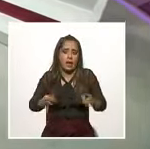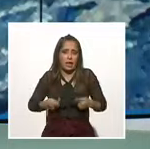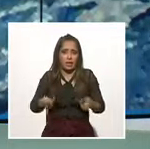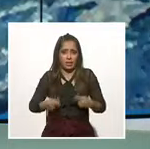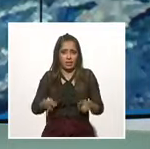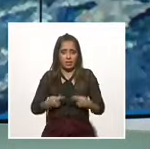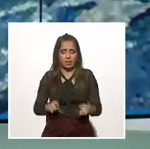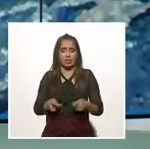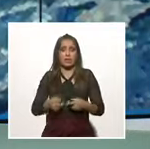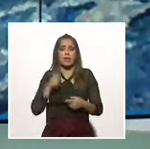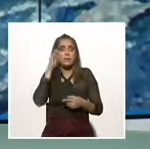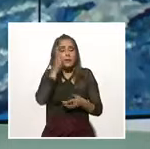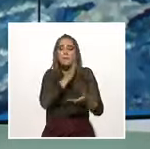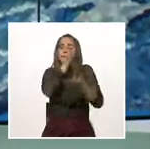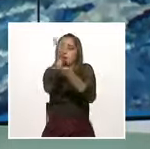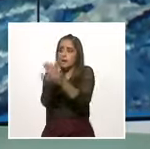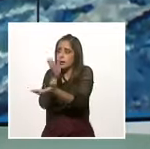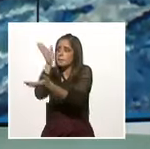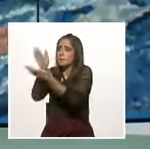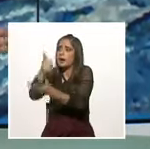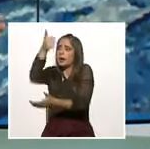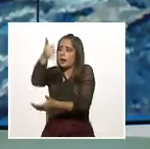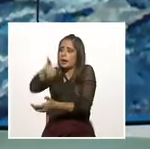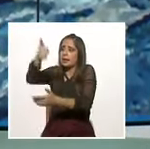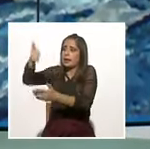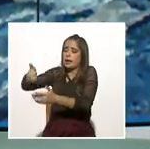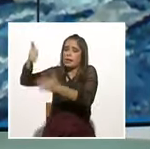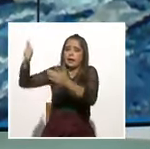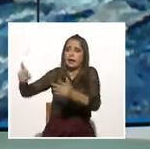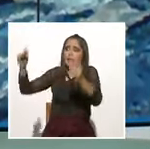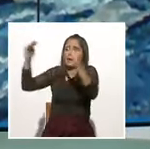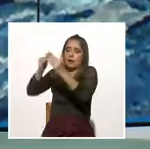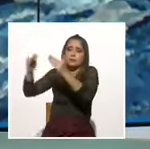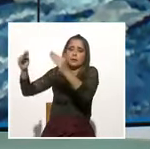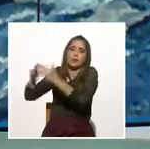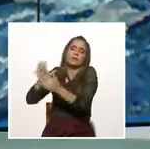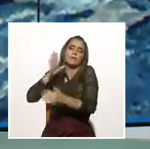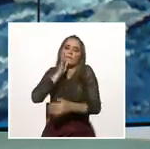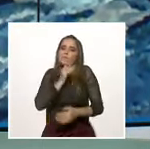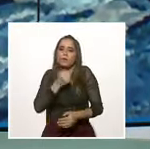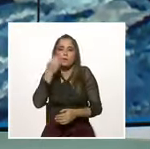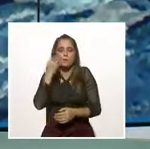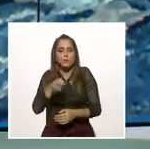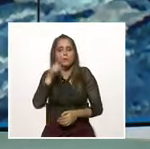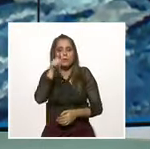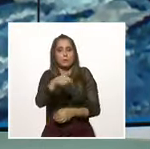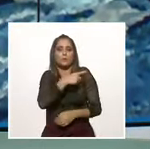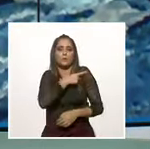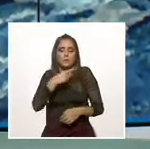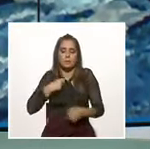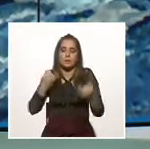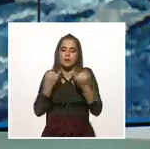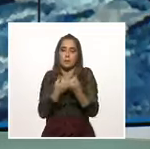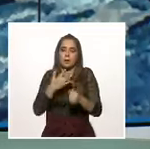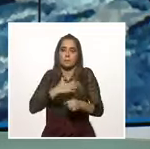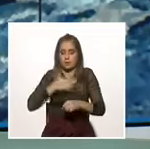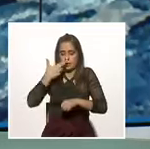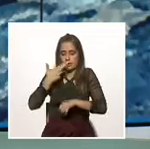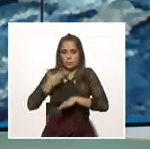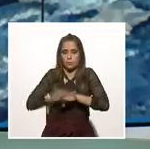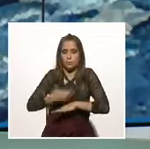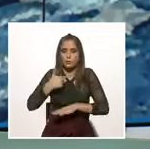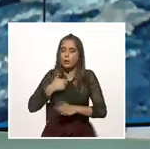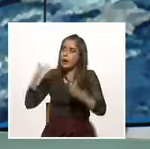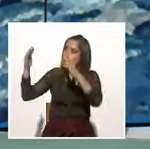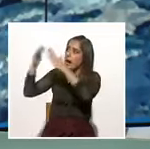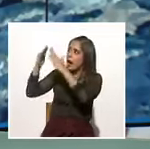vaya a cada vivienda, a cada unidad a hacerlo. Por eso la importancia de que las personas también tengan su corresponsabilidad. De ver, yo puedo ver mi casa,